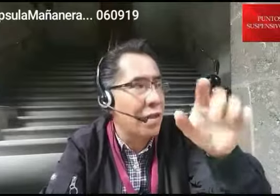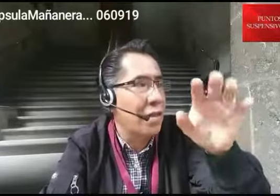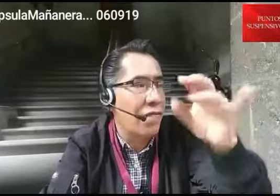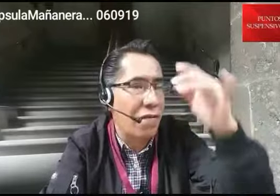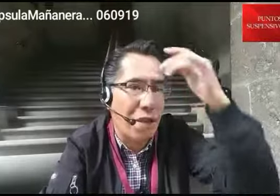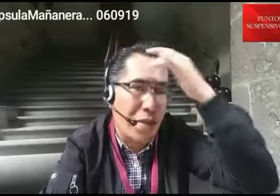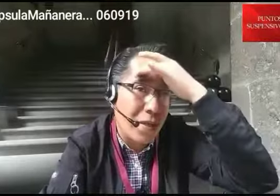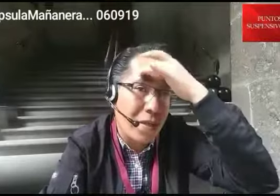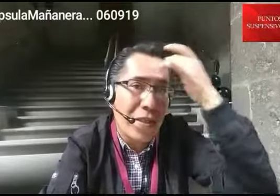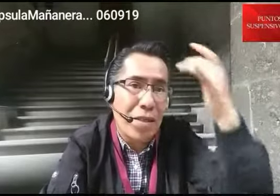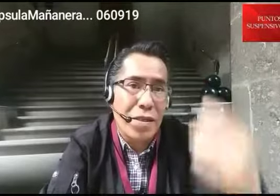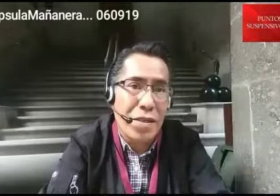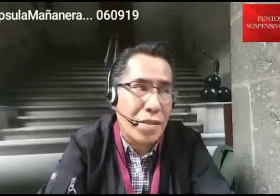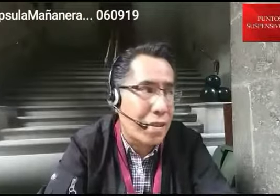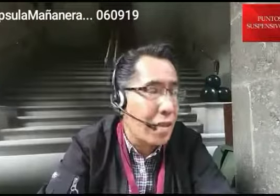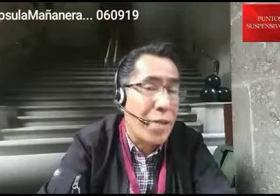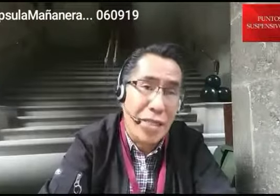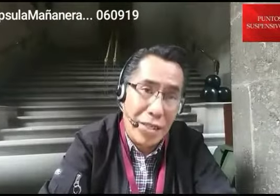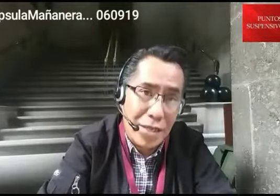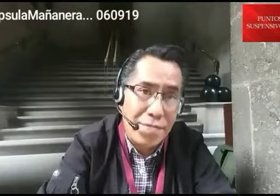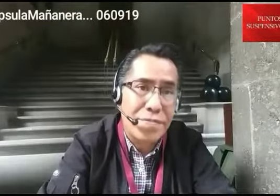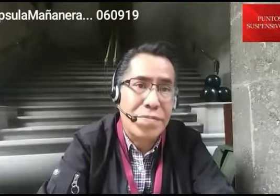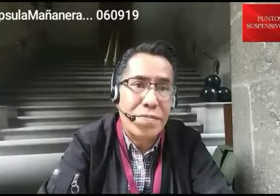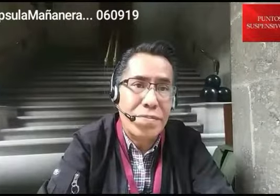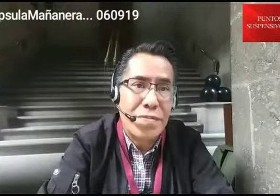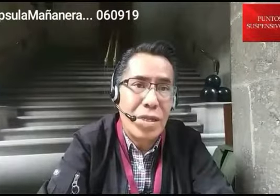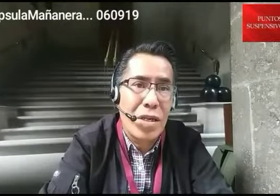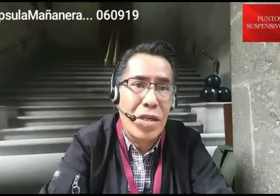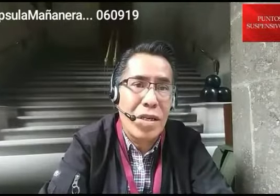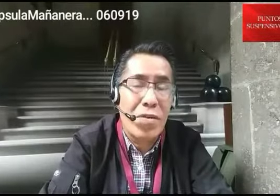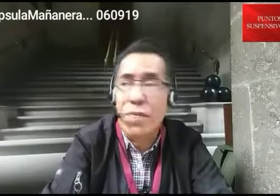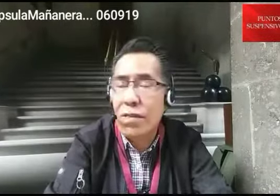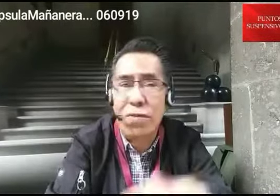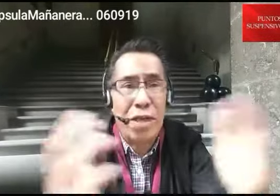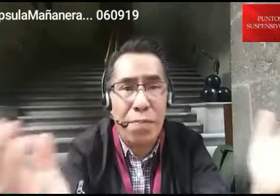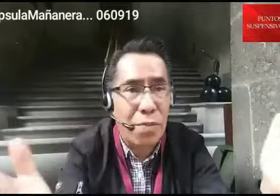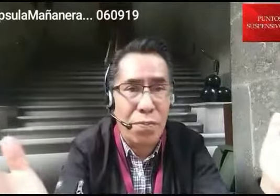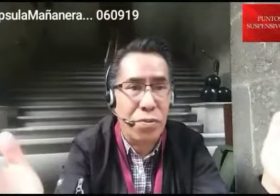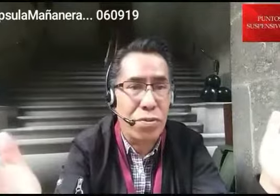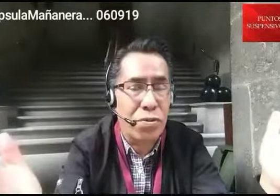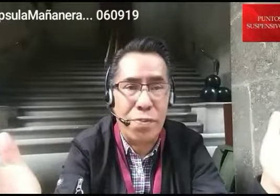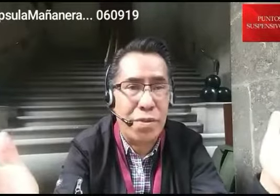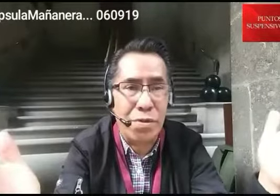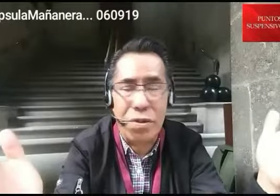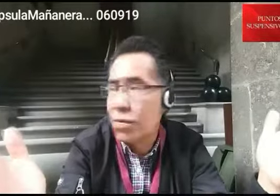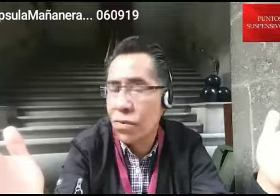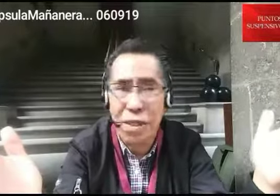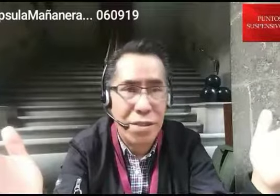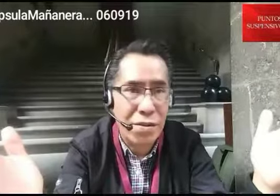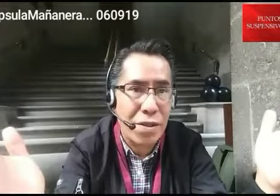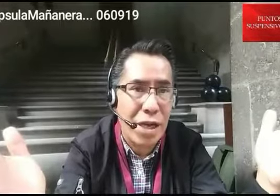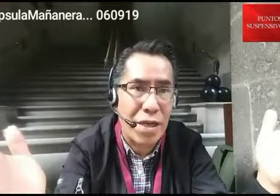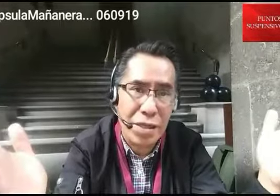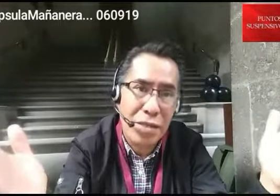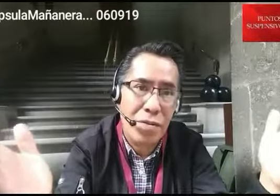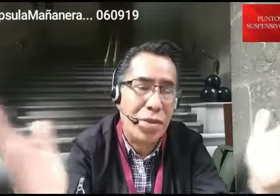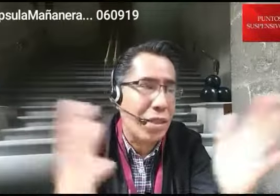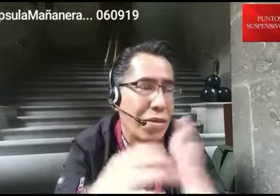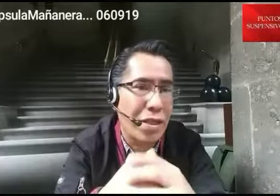cápsula informativa en la mañanera. En nombre de todo el equipo de Puntos Suspensivos